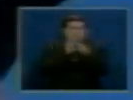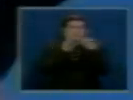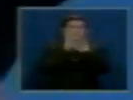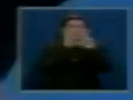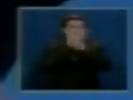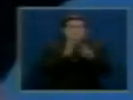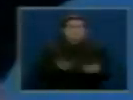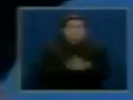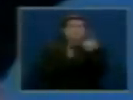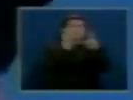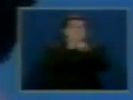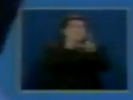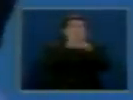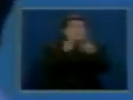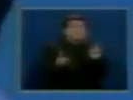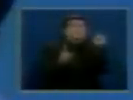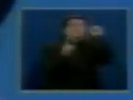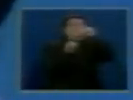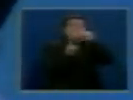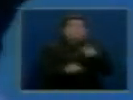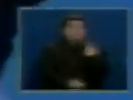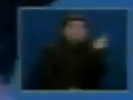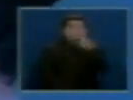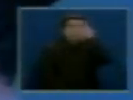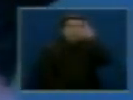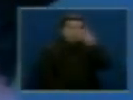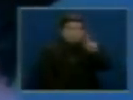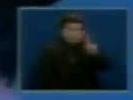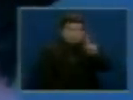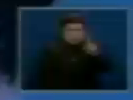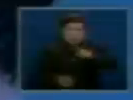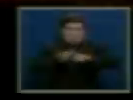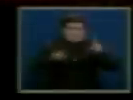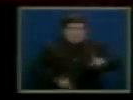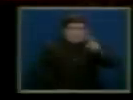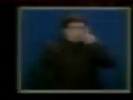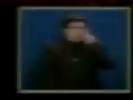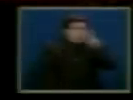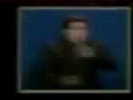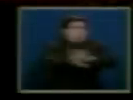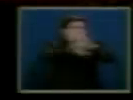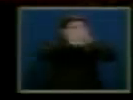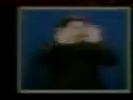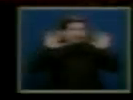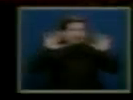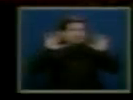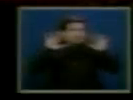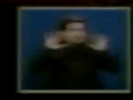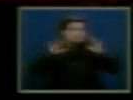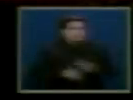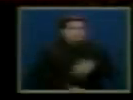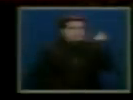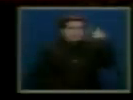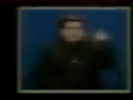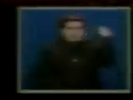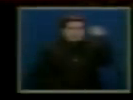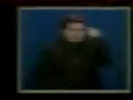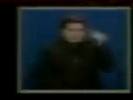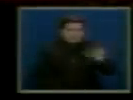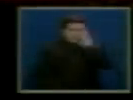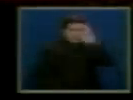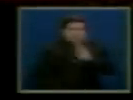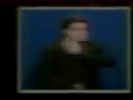nueva legislación tiene que ser solo uno, pero uno muy claro: que el Estado costarricense y todas